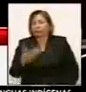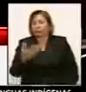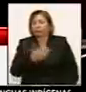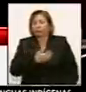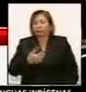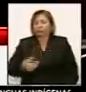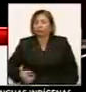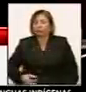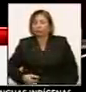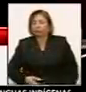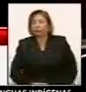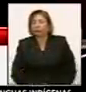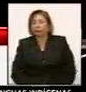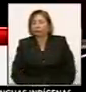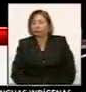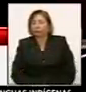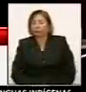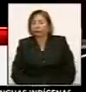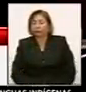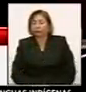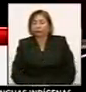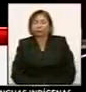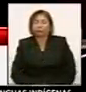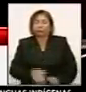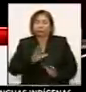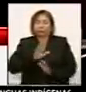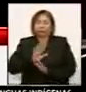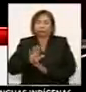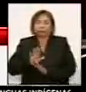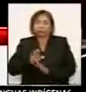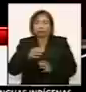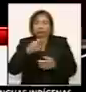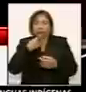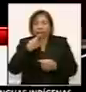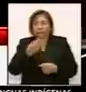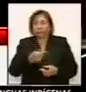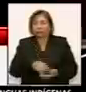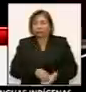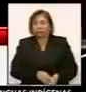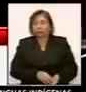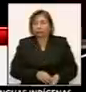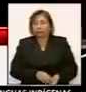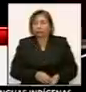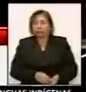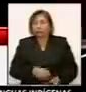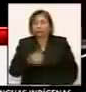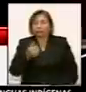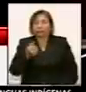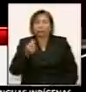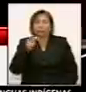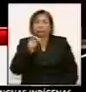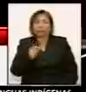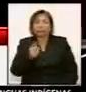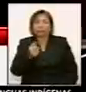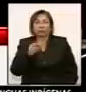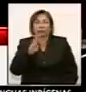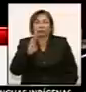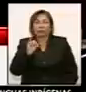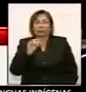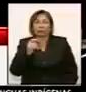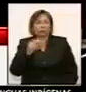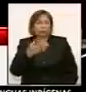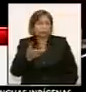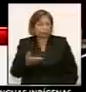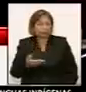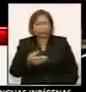Presidente, yo no quiero dejar, por otro lado, no quiero dejar mencionar el tema de los árbitros, traidores a la